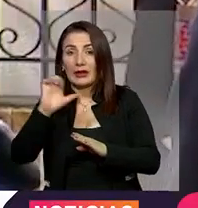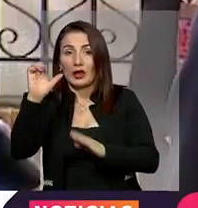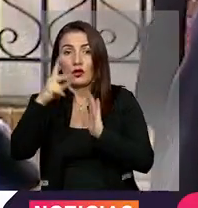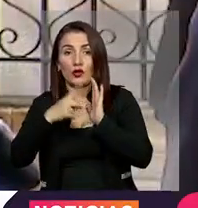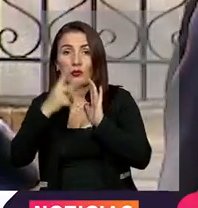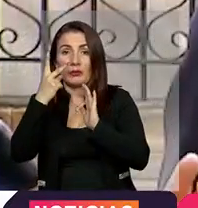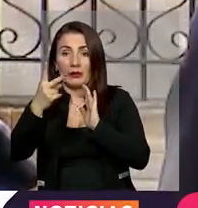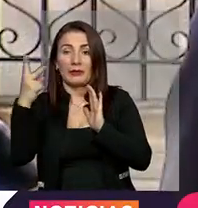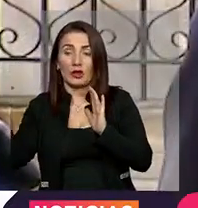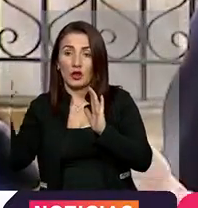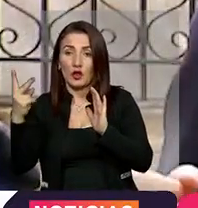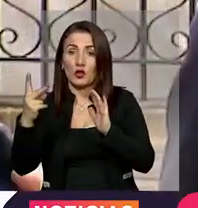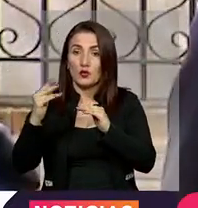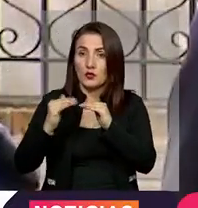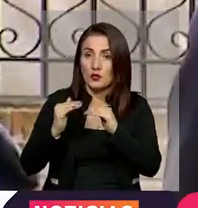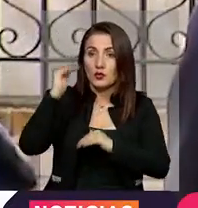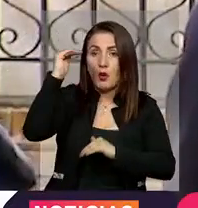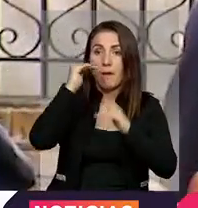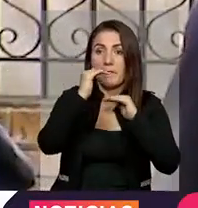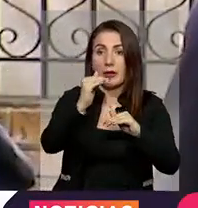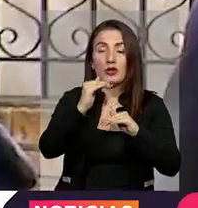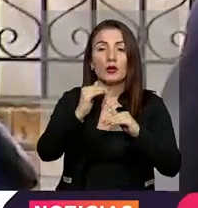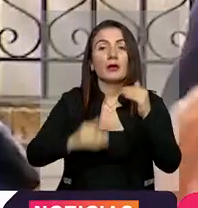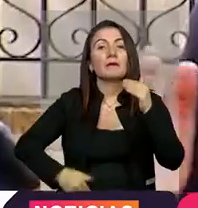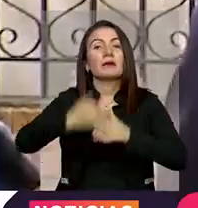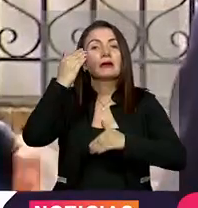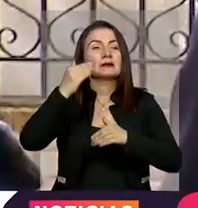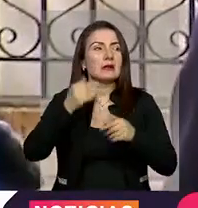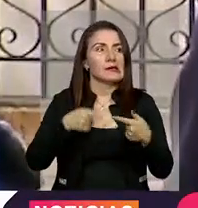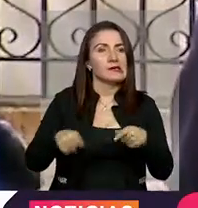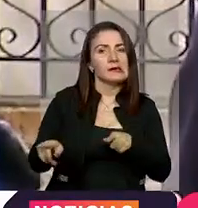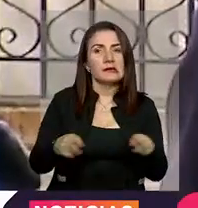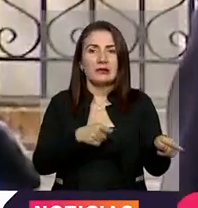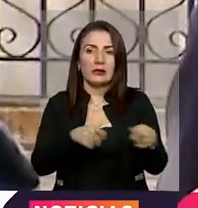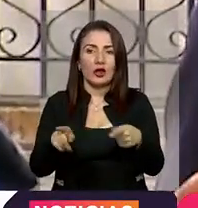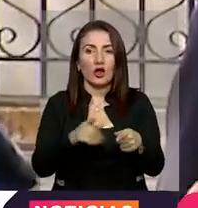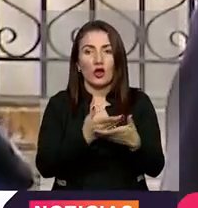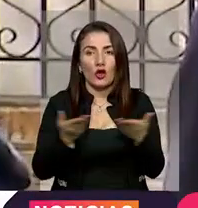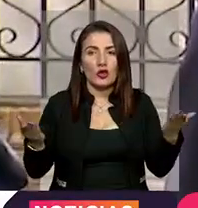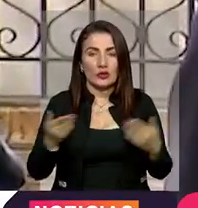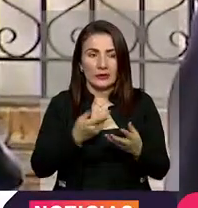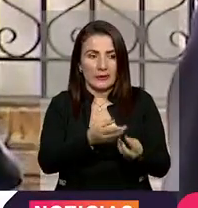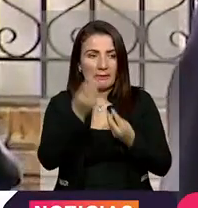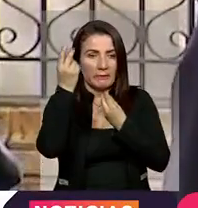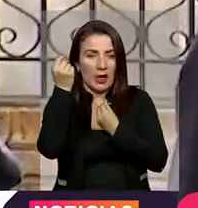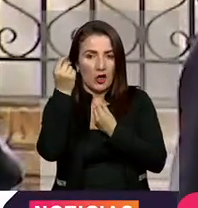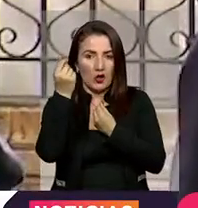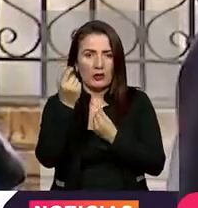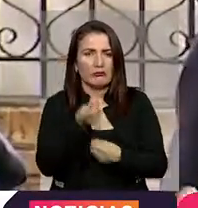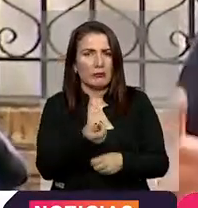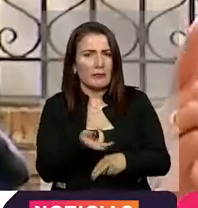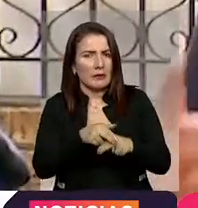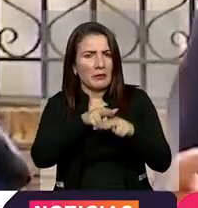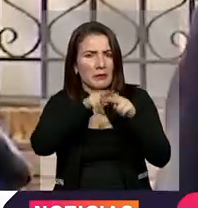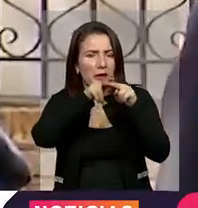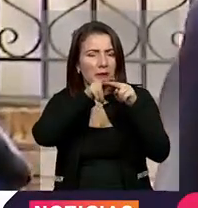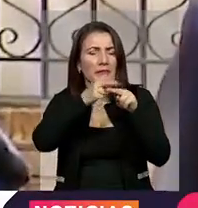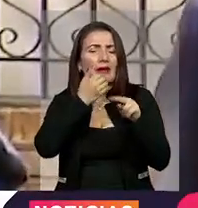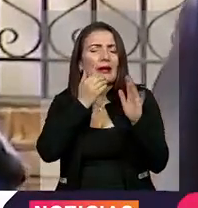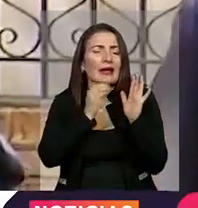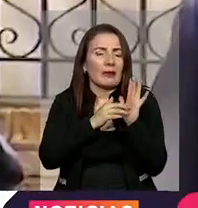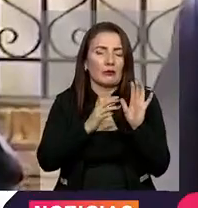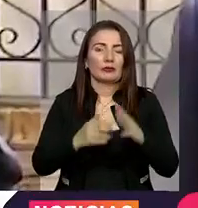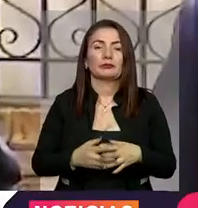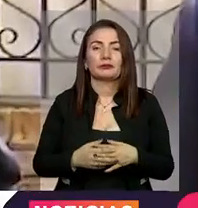del 2022, con la subida del salario mínimo, empiece a distorsionar muchos de esos valores. Esto es, voy a colocar un solo